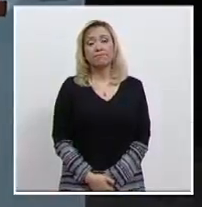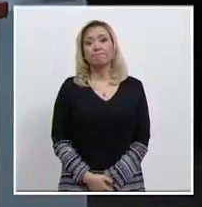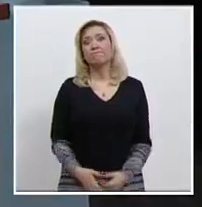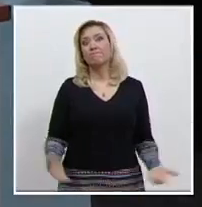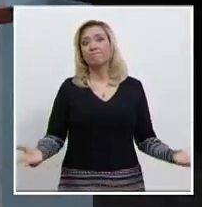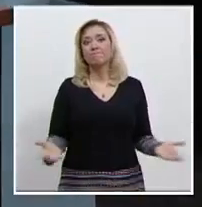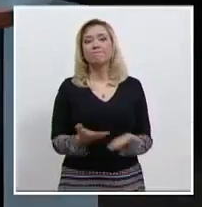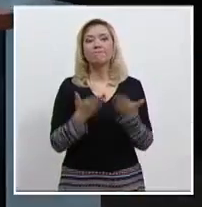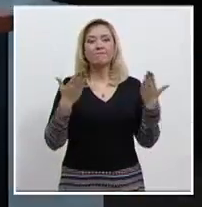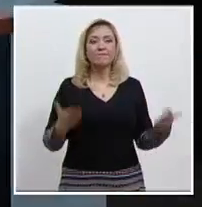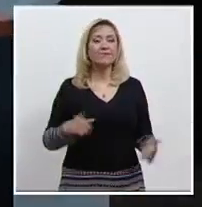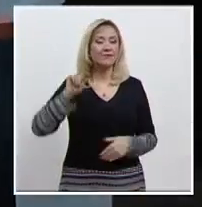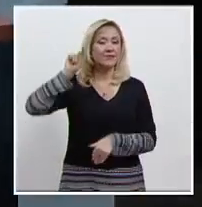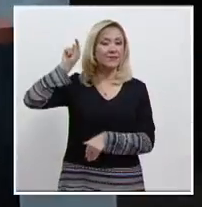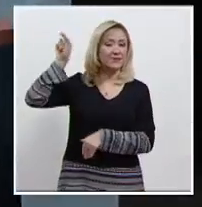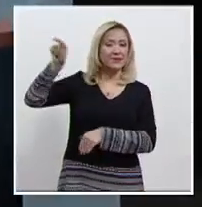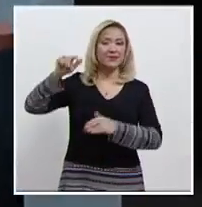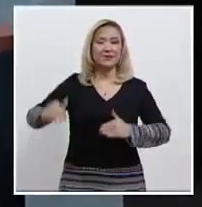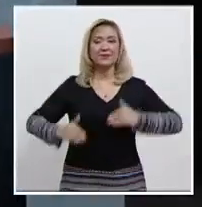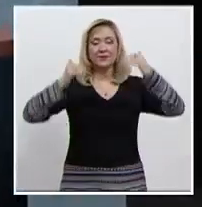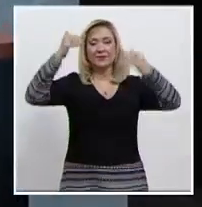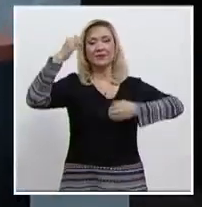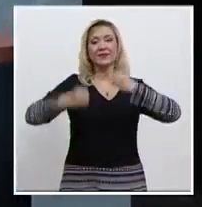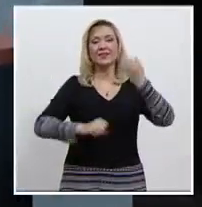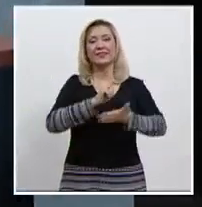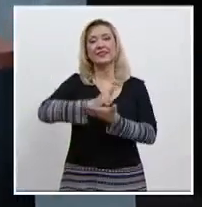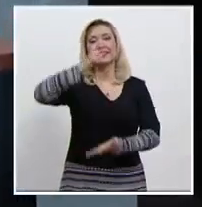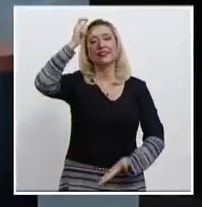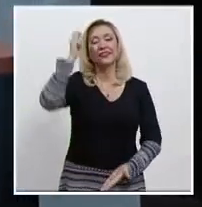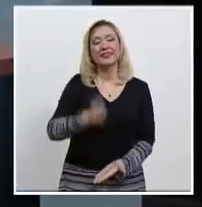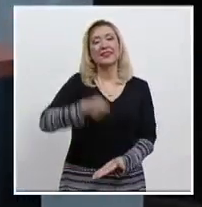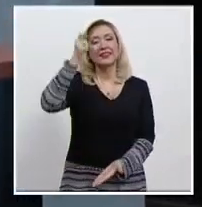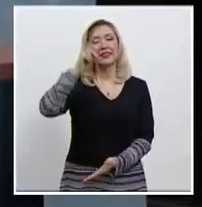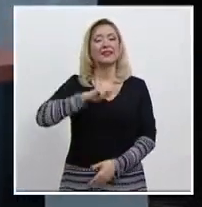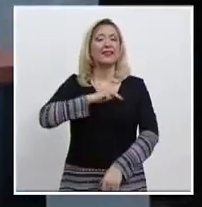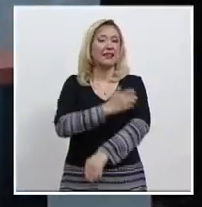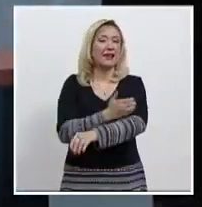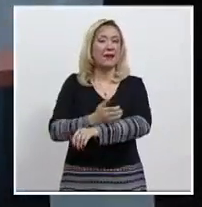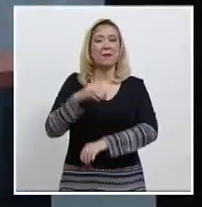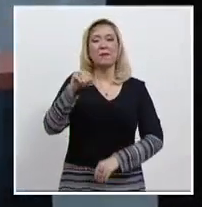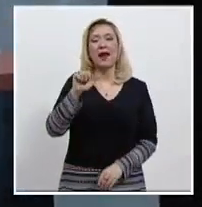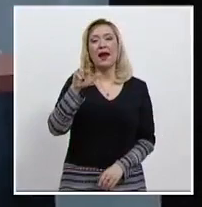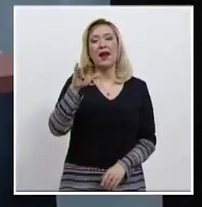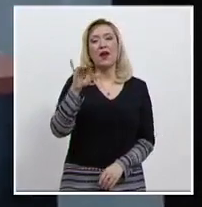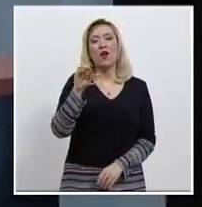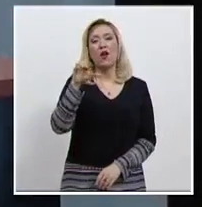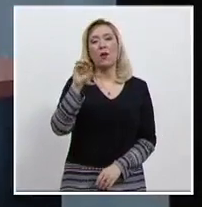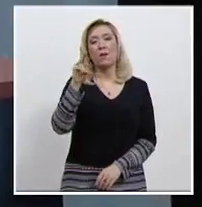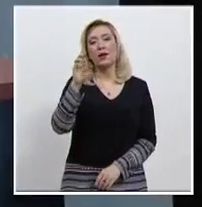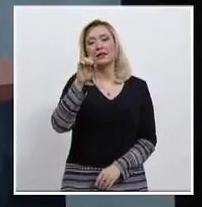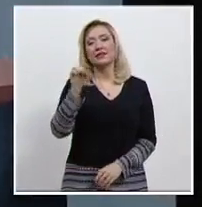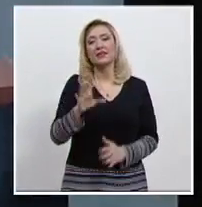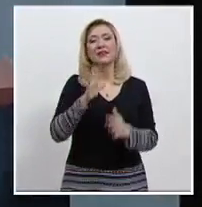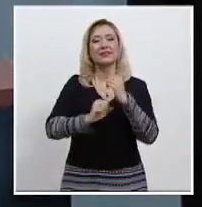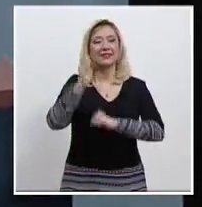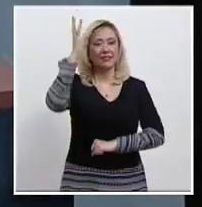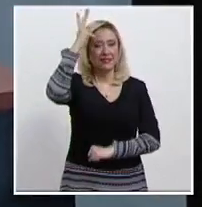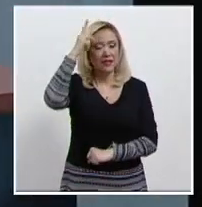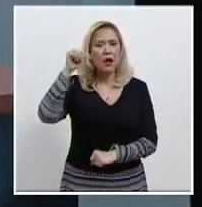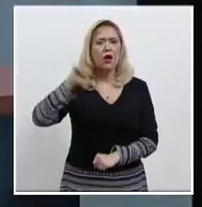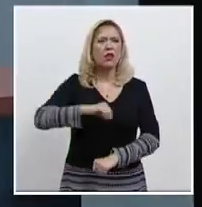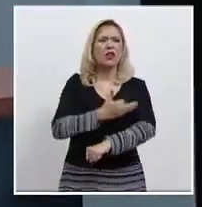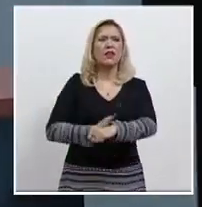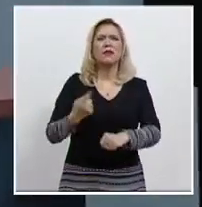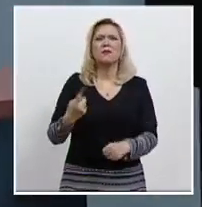Nos enlazamos al edificio sede de la Suprema Corte con mi compañero Mario López Peña, quien nos tiene el reporte de lo que resolvieron esta